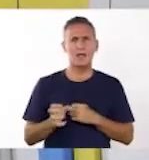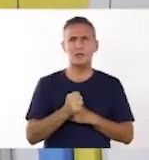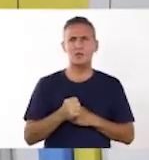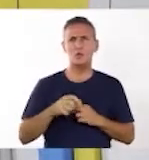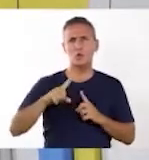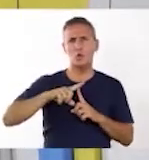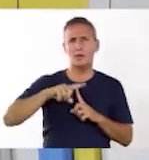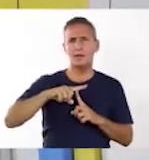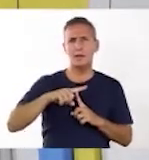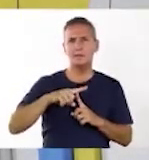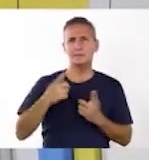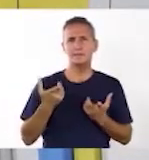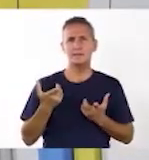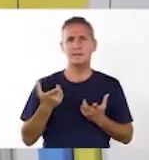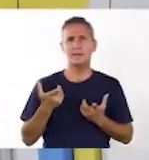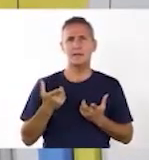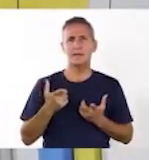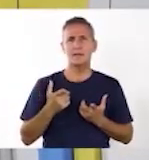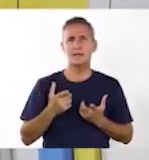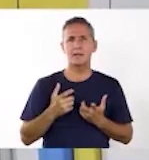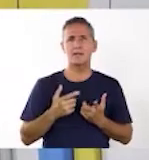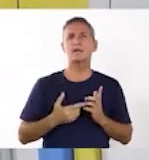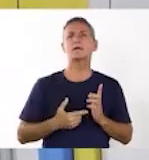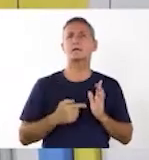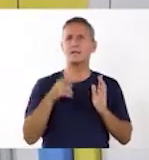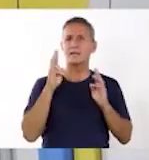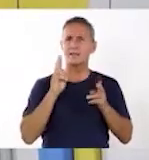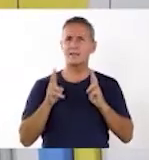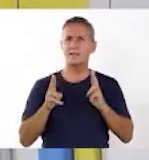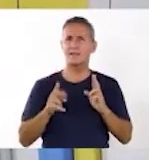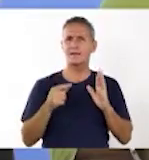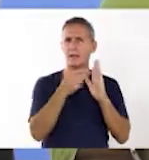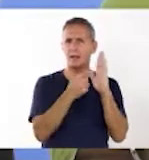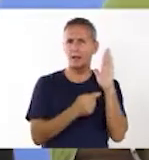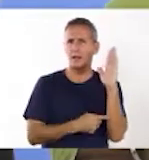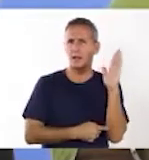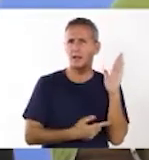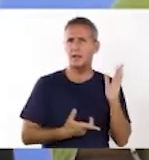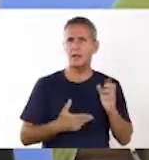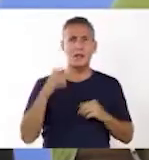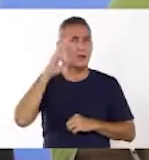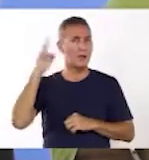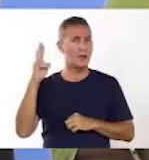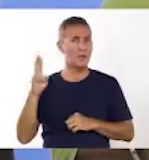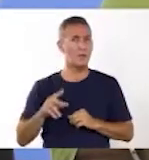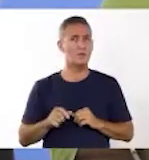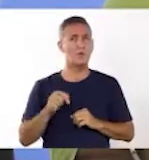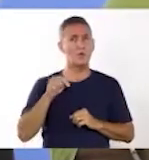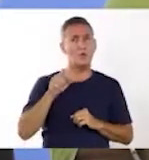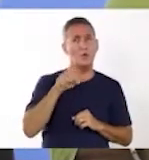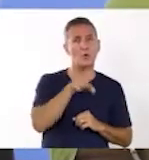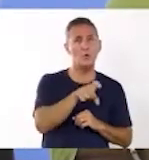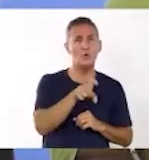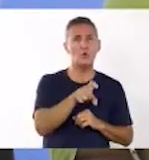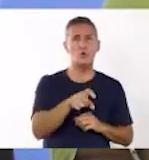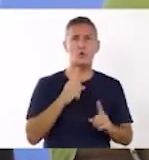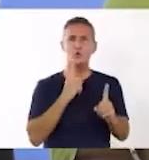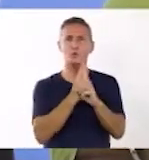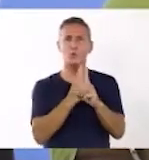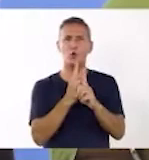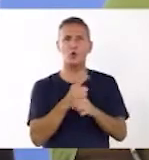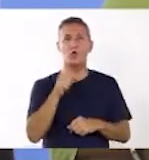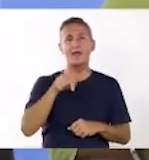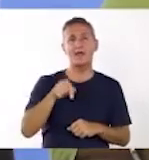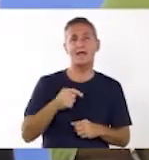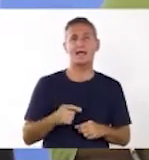haciendo todas las actividades que se les está orientando? Recuerden que ya estamos en los últimos